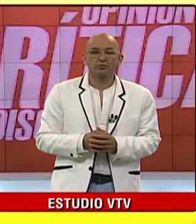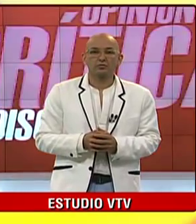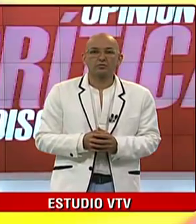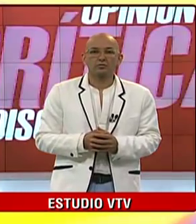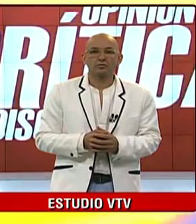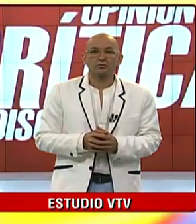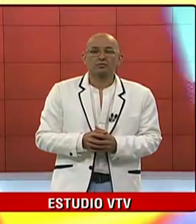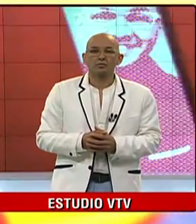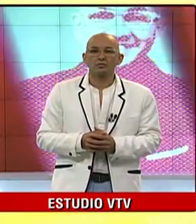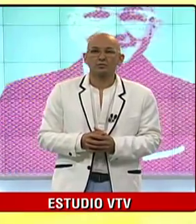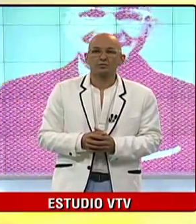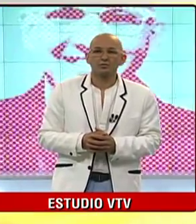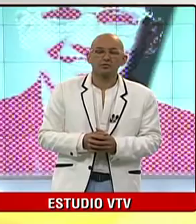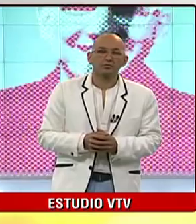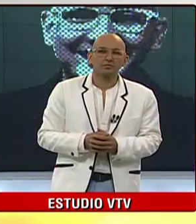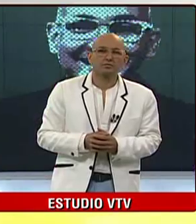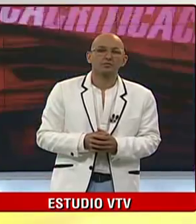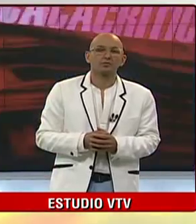sintetizar